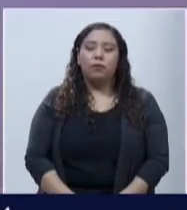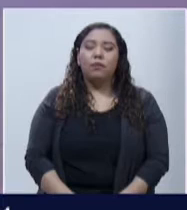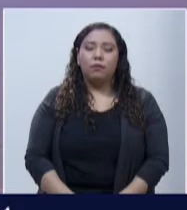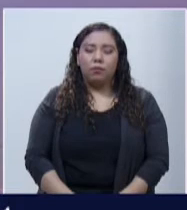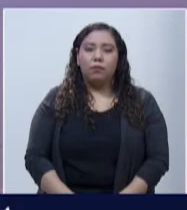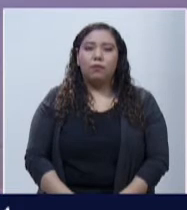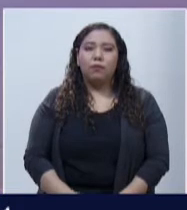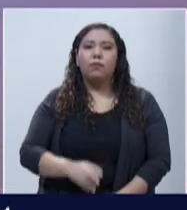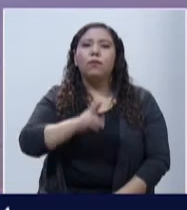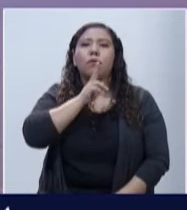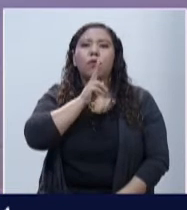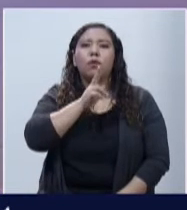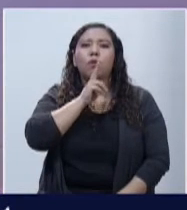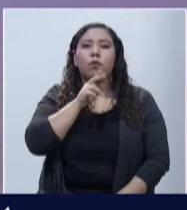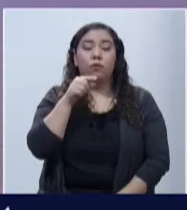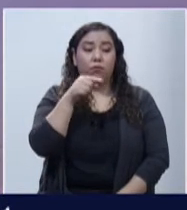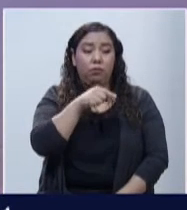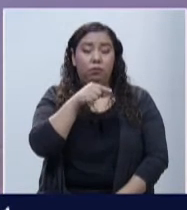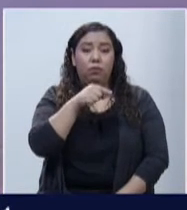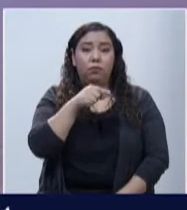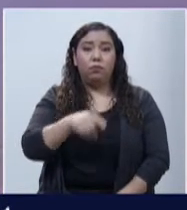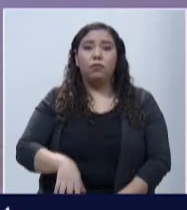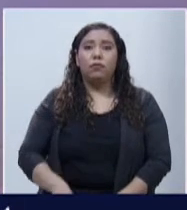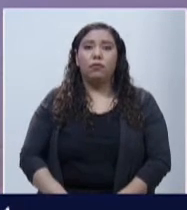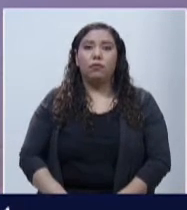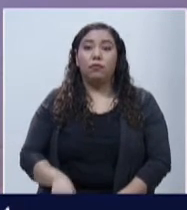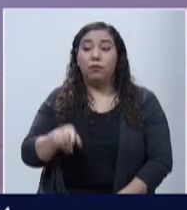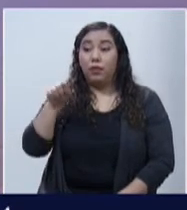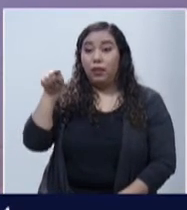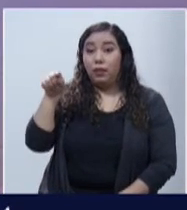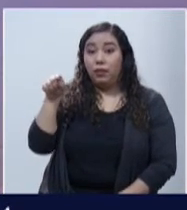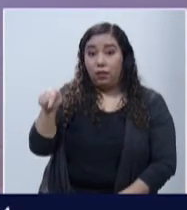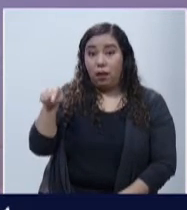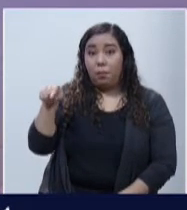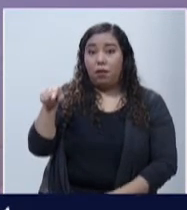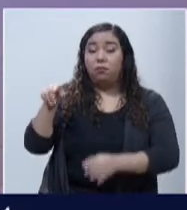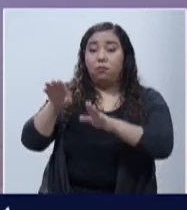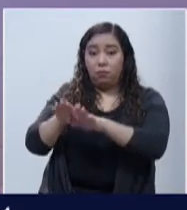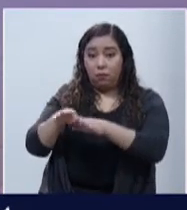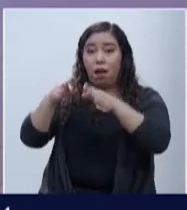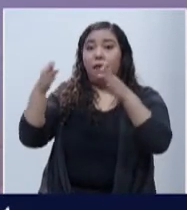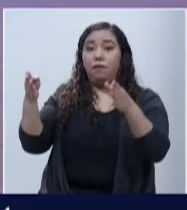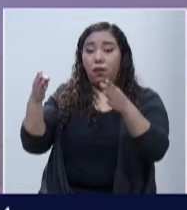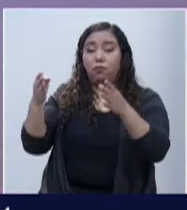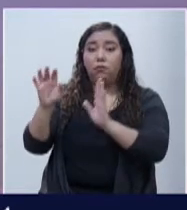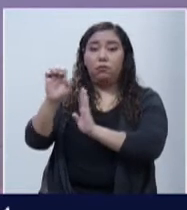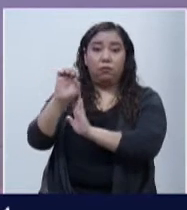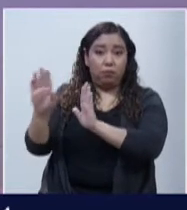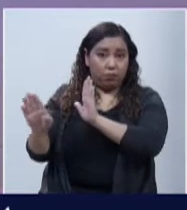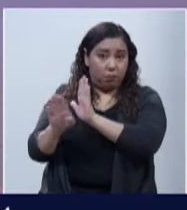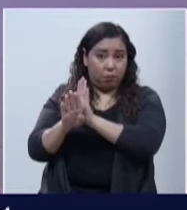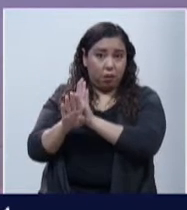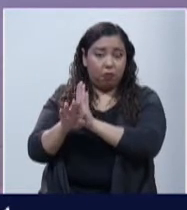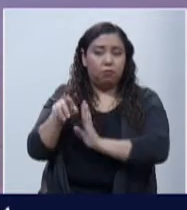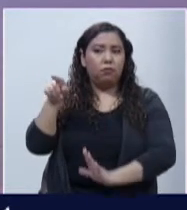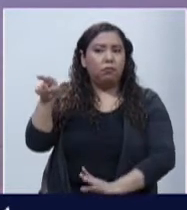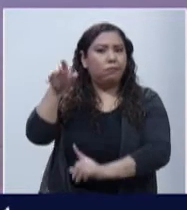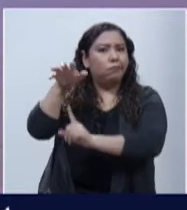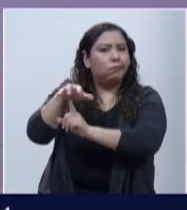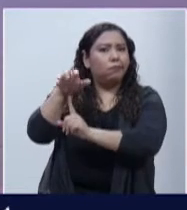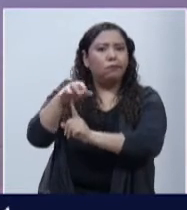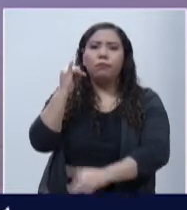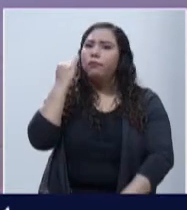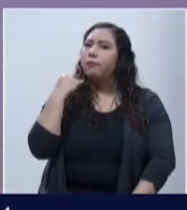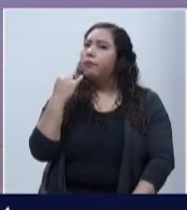y honduras se inaugurará su embajada diplomática en la ciudad de jerusalén reconociendo a ésta como la capital de israel